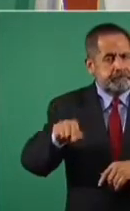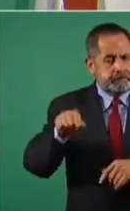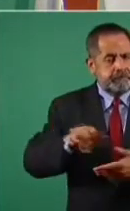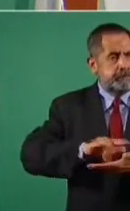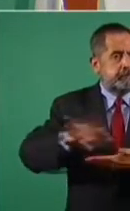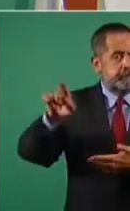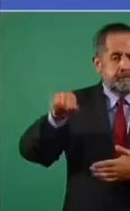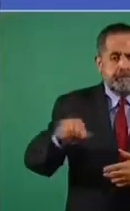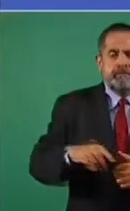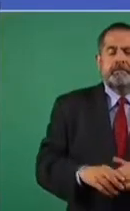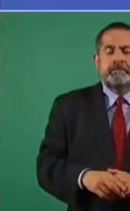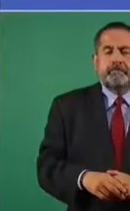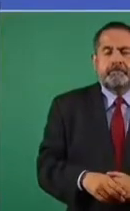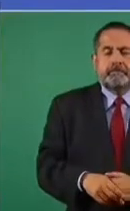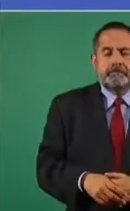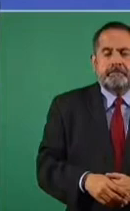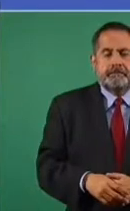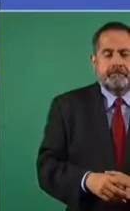Bueno,